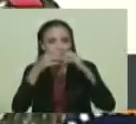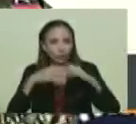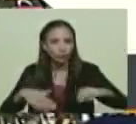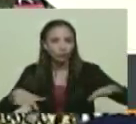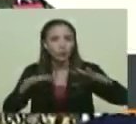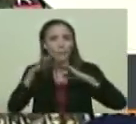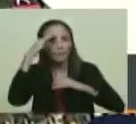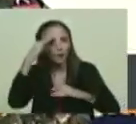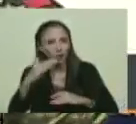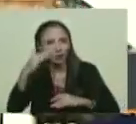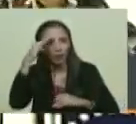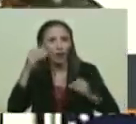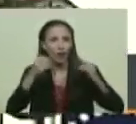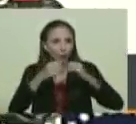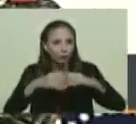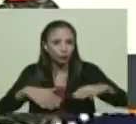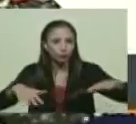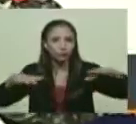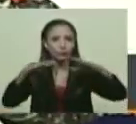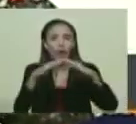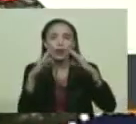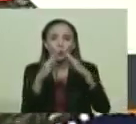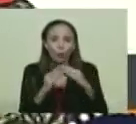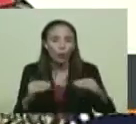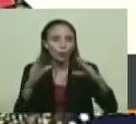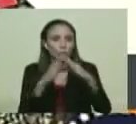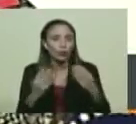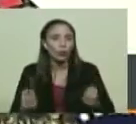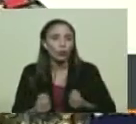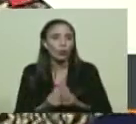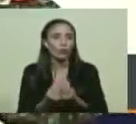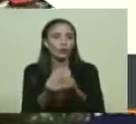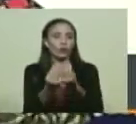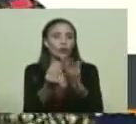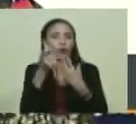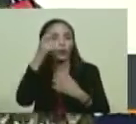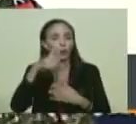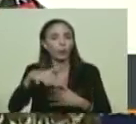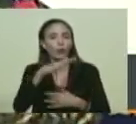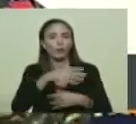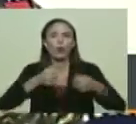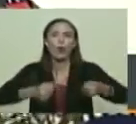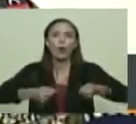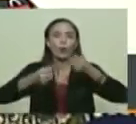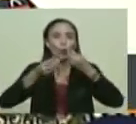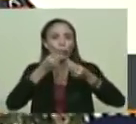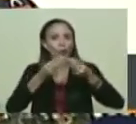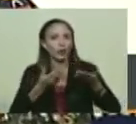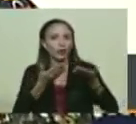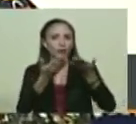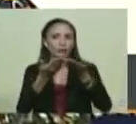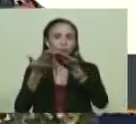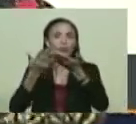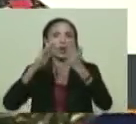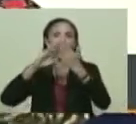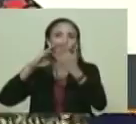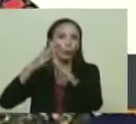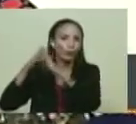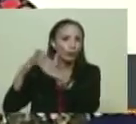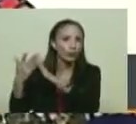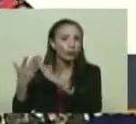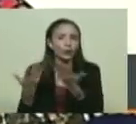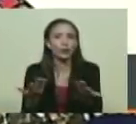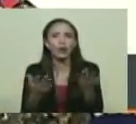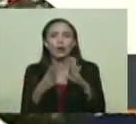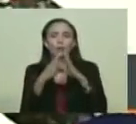militares, tributando junto al pueblo, junto a los CLAP, junto a las comunas, junto a los consejos